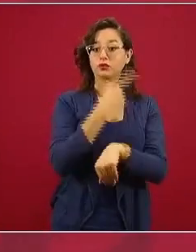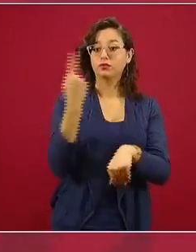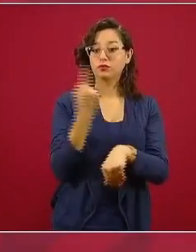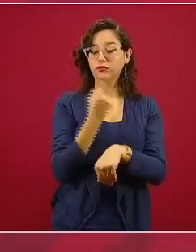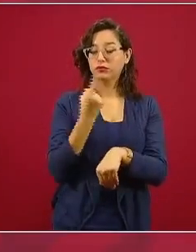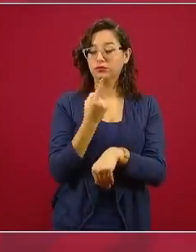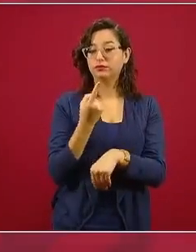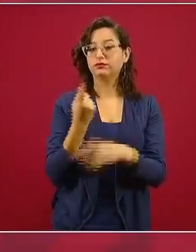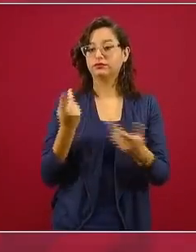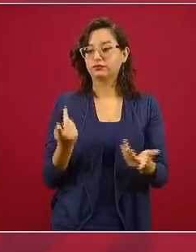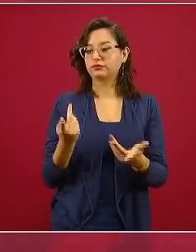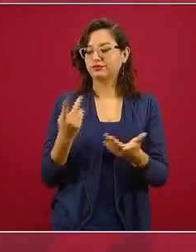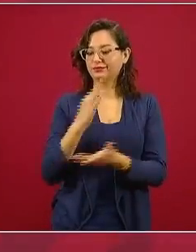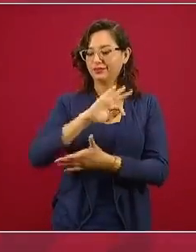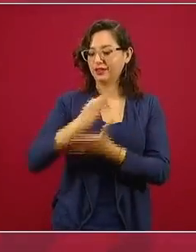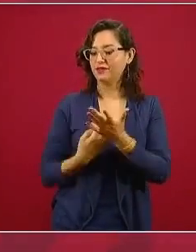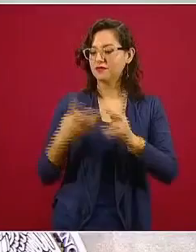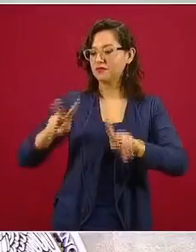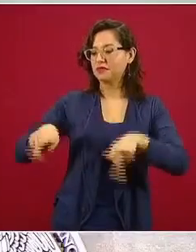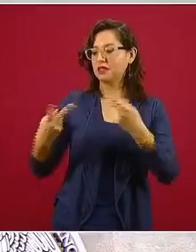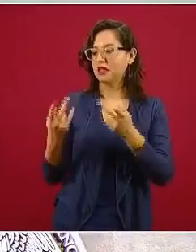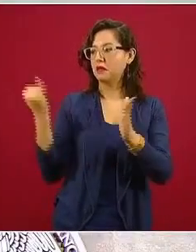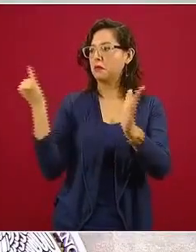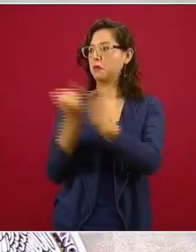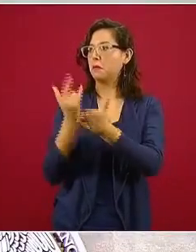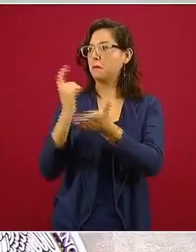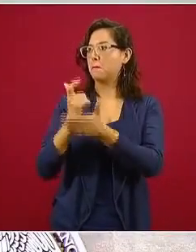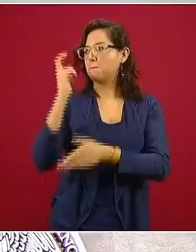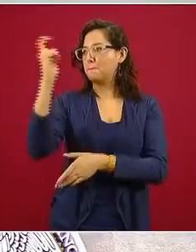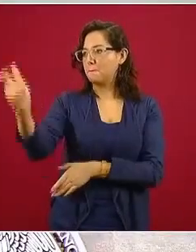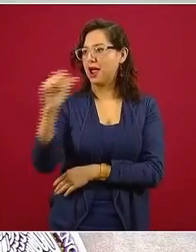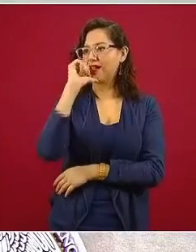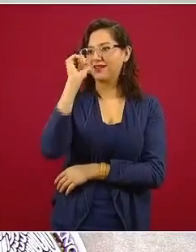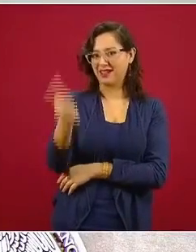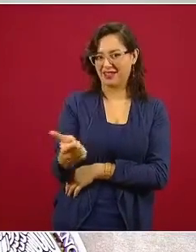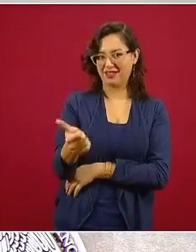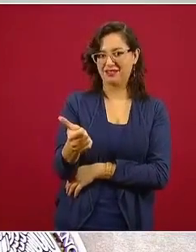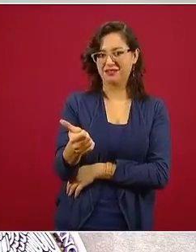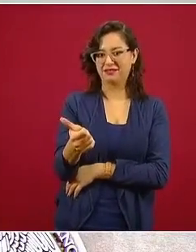al gobierno federal. Entonces se determinó